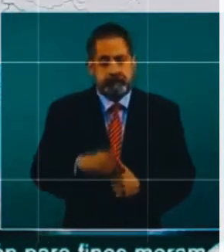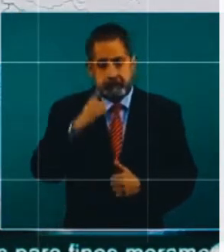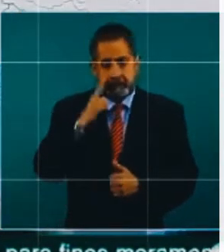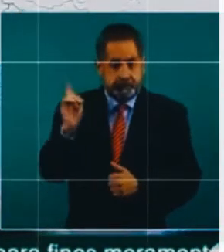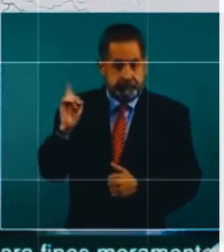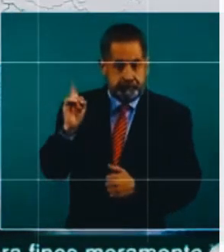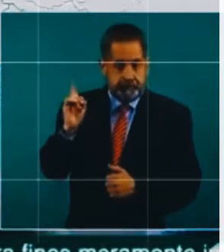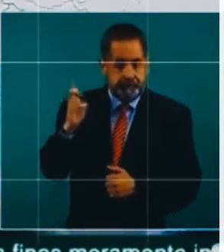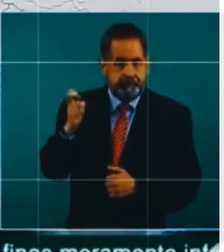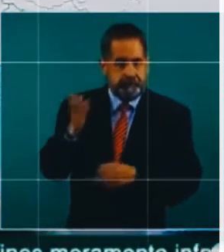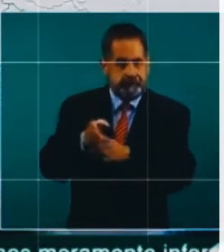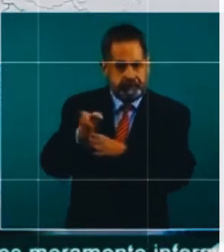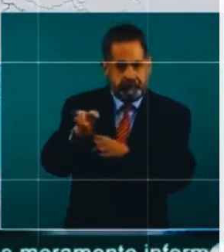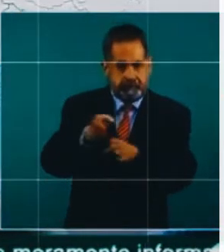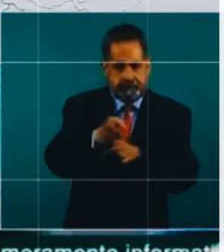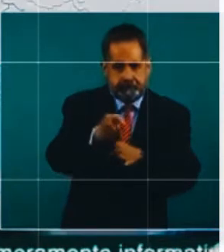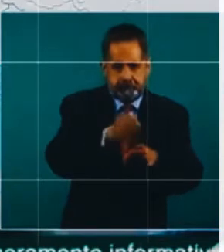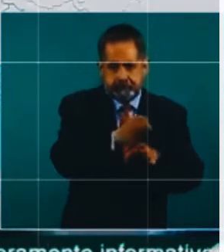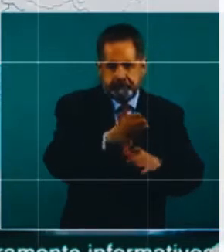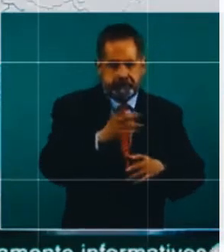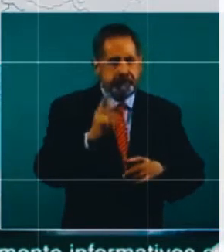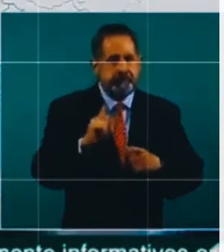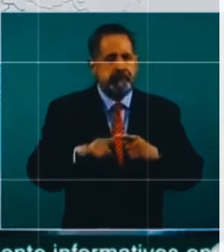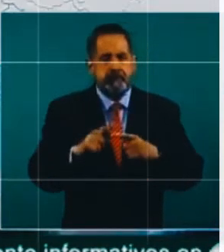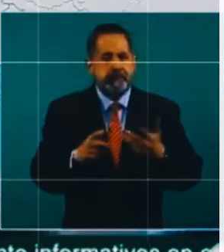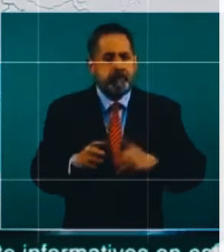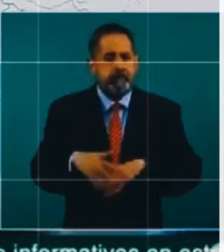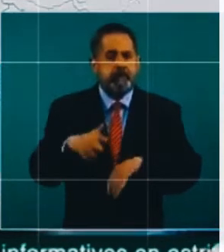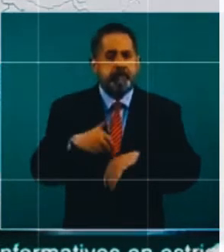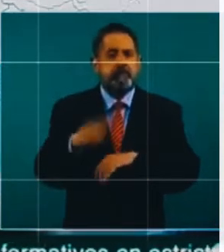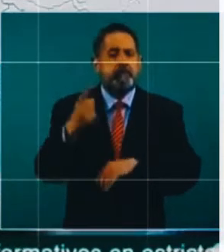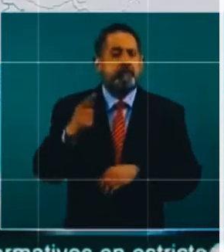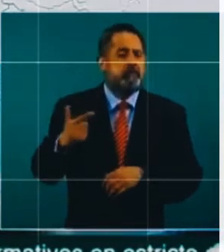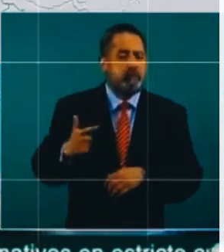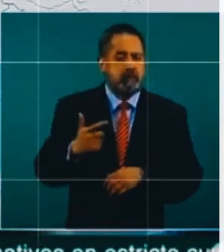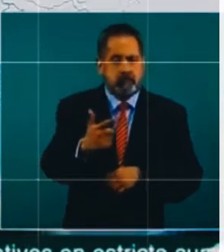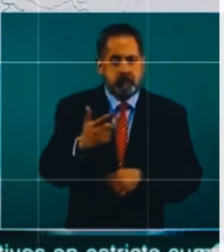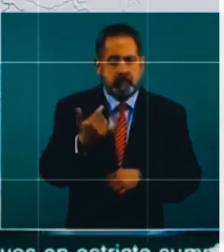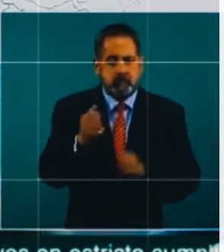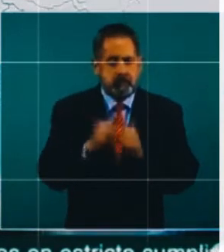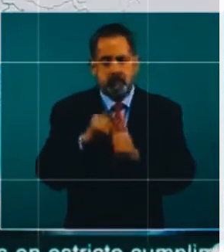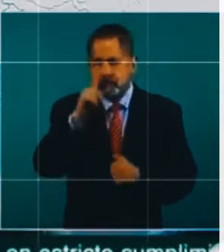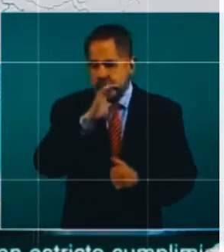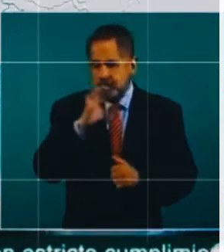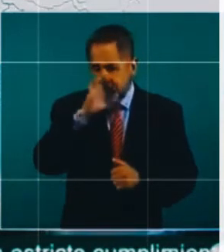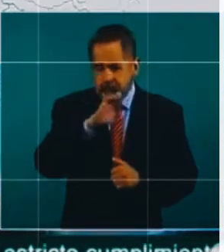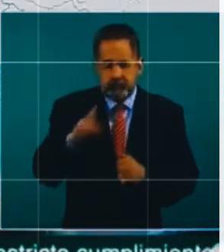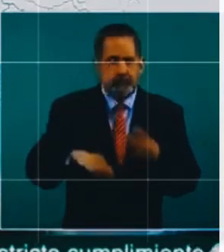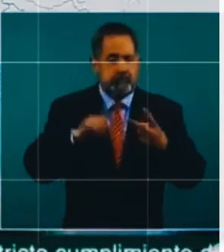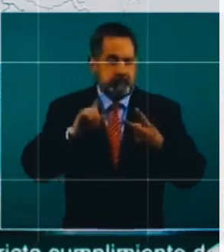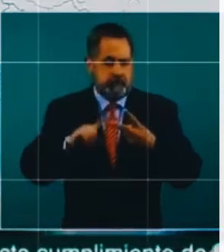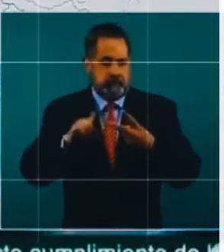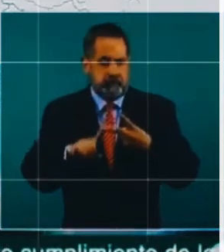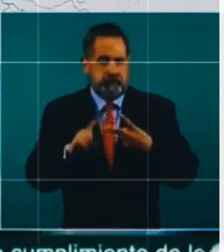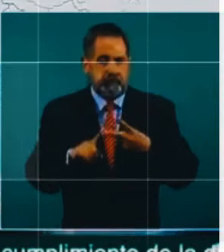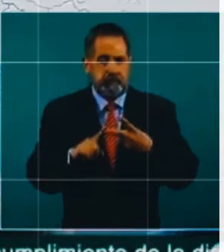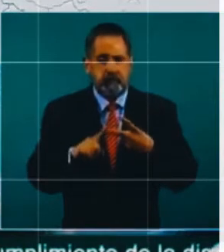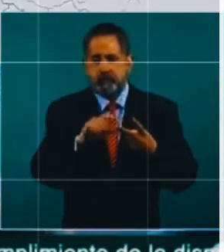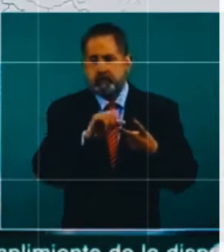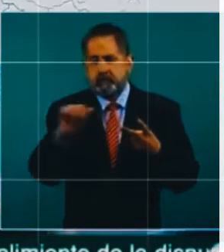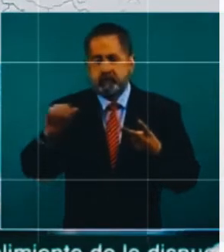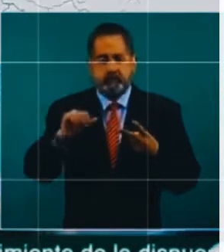las rutas. Como ya la mencioné, la número 1, Guanajuato y Aguascalientes, la número 2